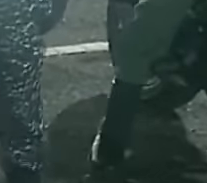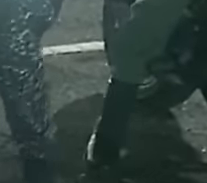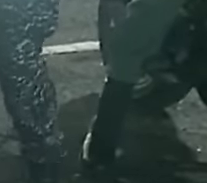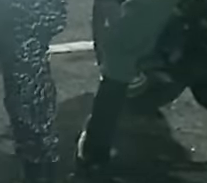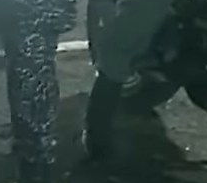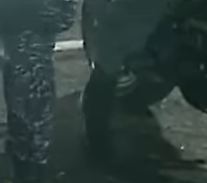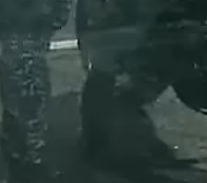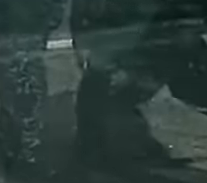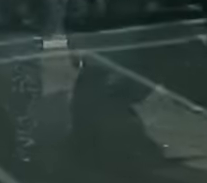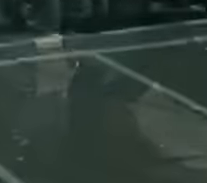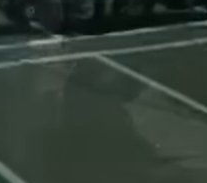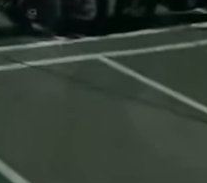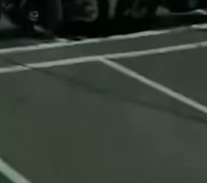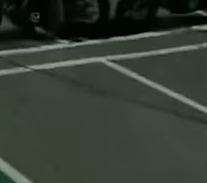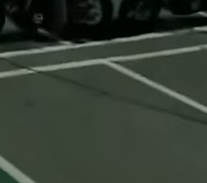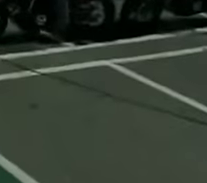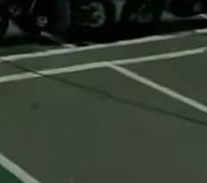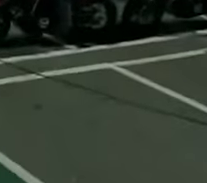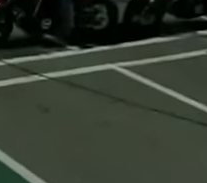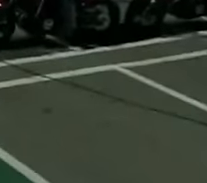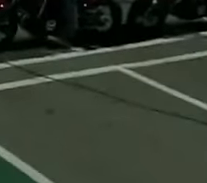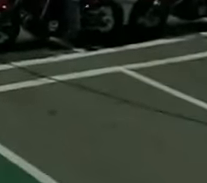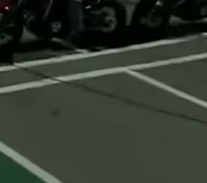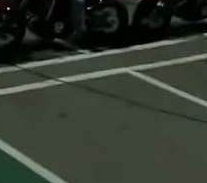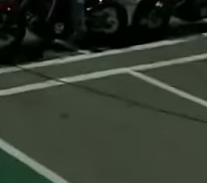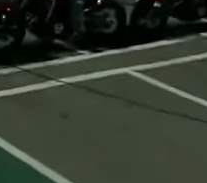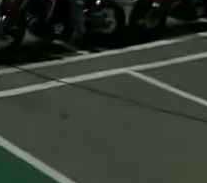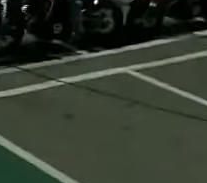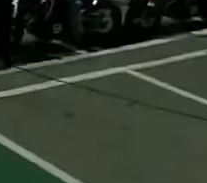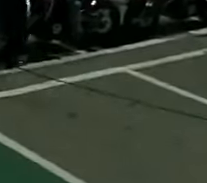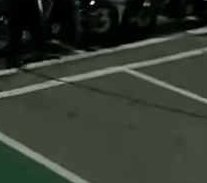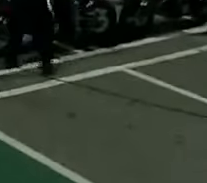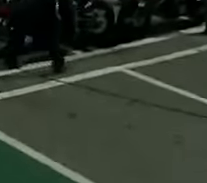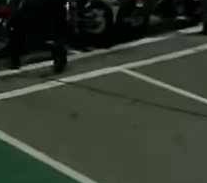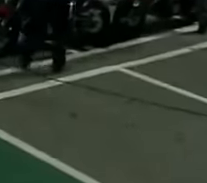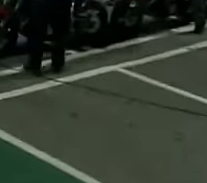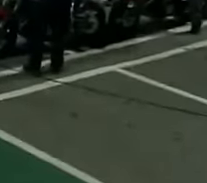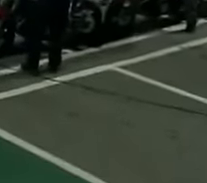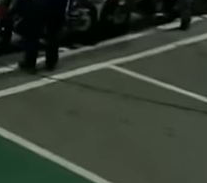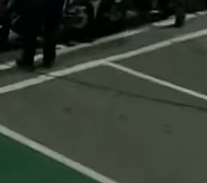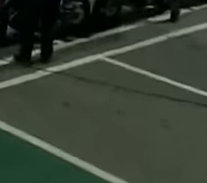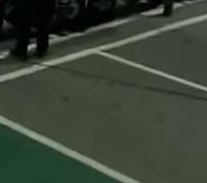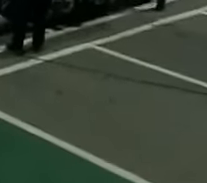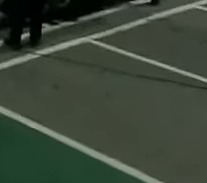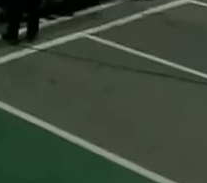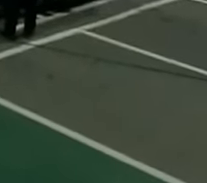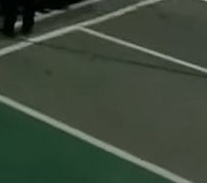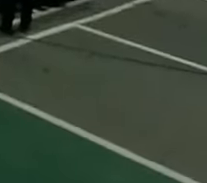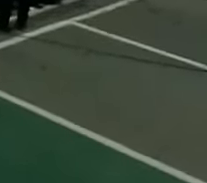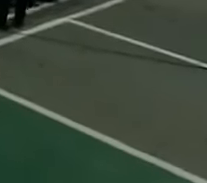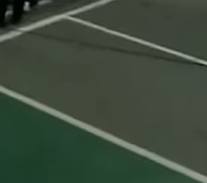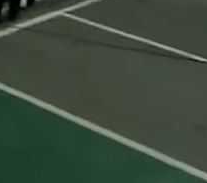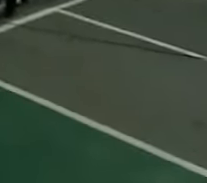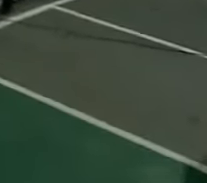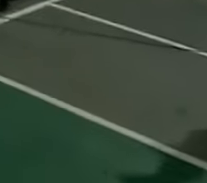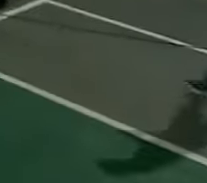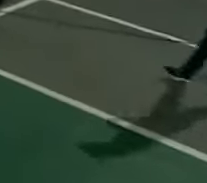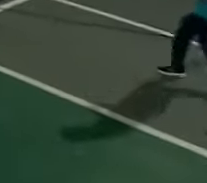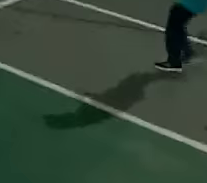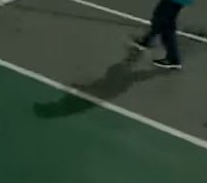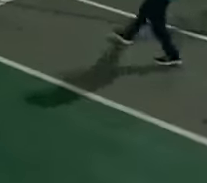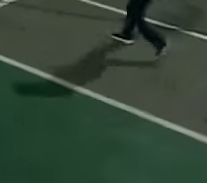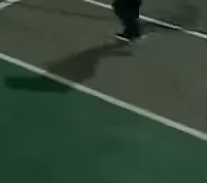voy. Voy a defender la puerta en el Valle del Monoy.